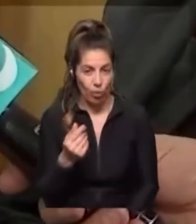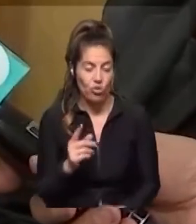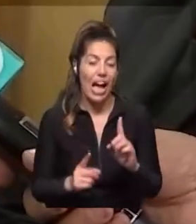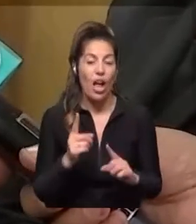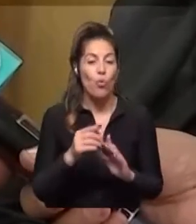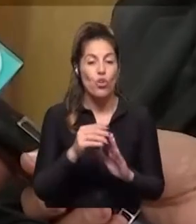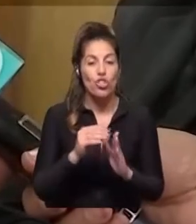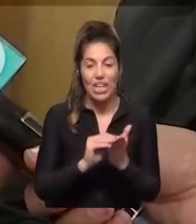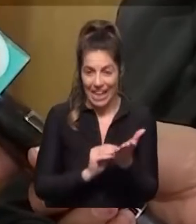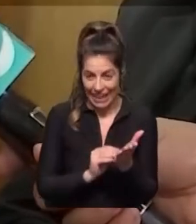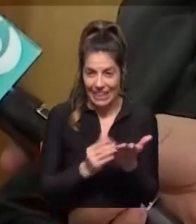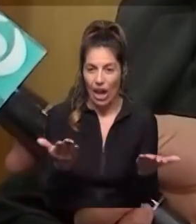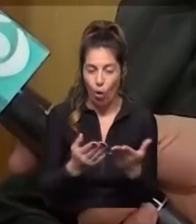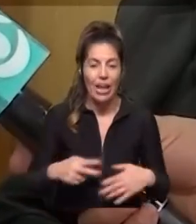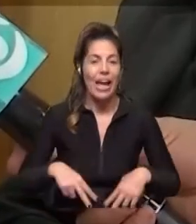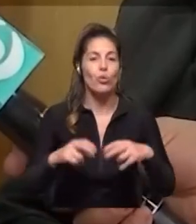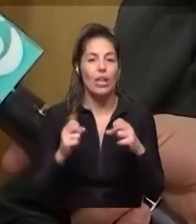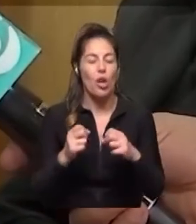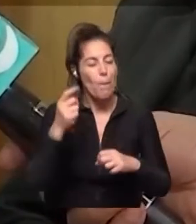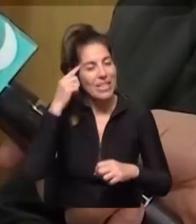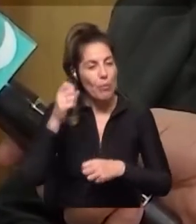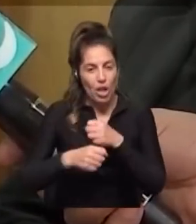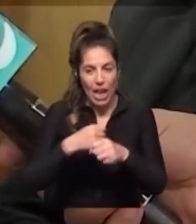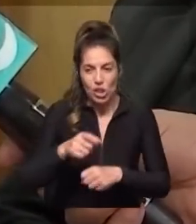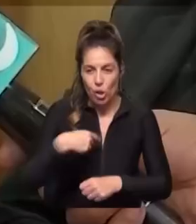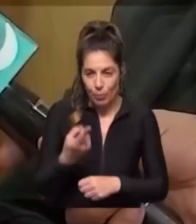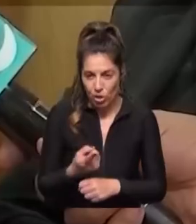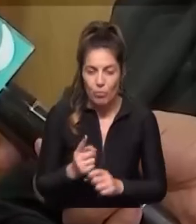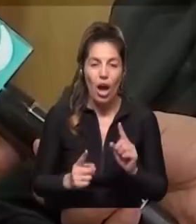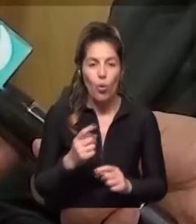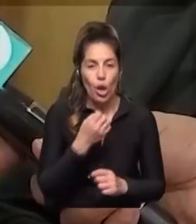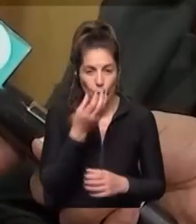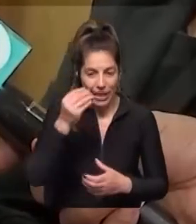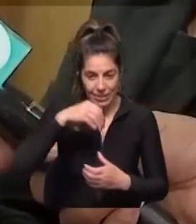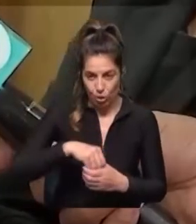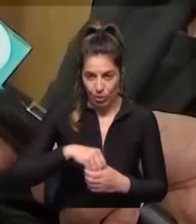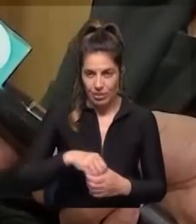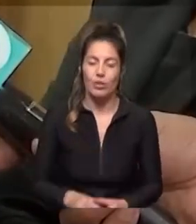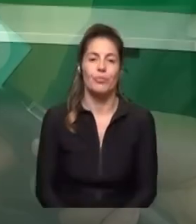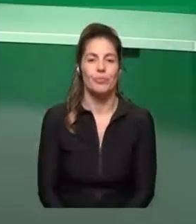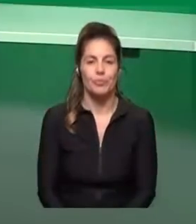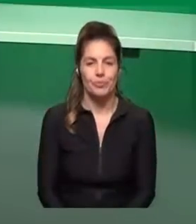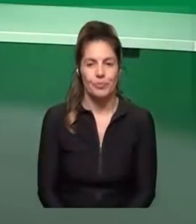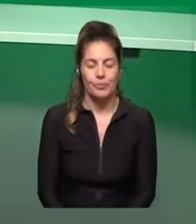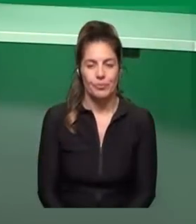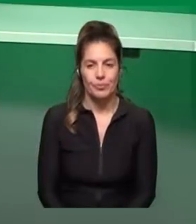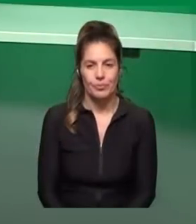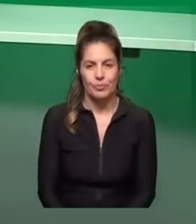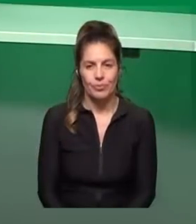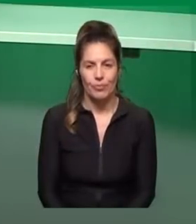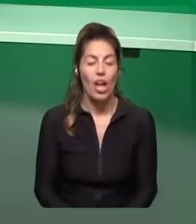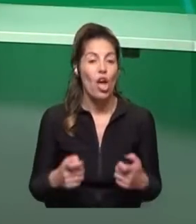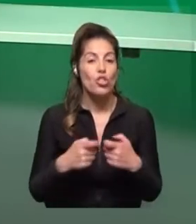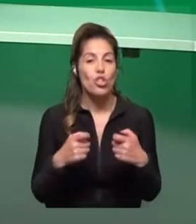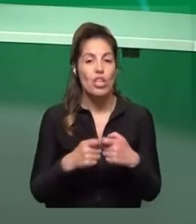en agenda que se están estudiando y pensamos que para el año que viene vamos a hacer algunas buenas incorporaciones bien y